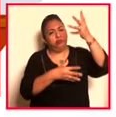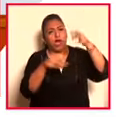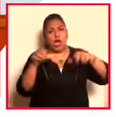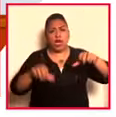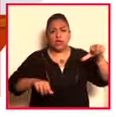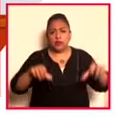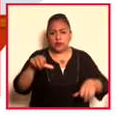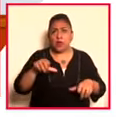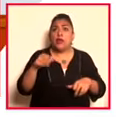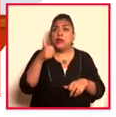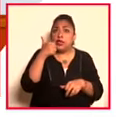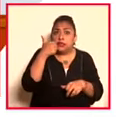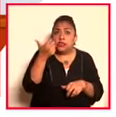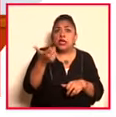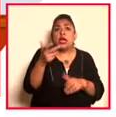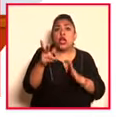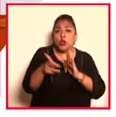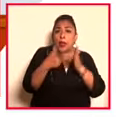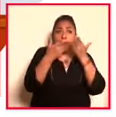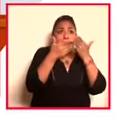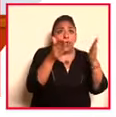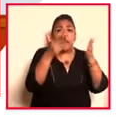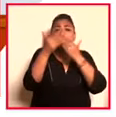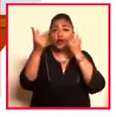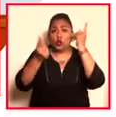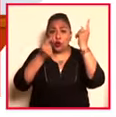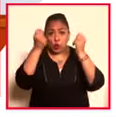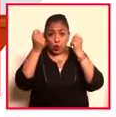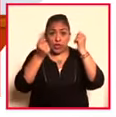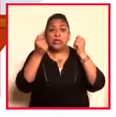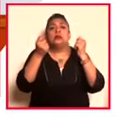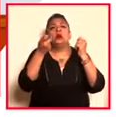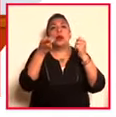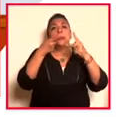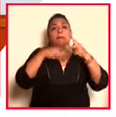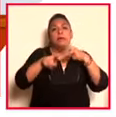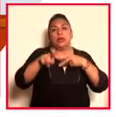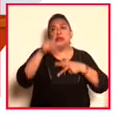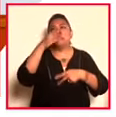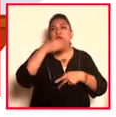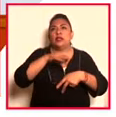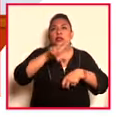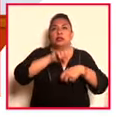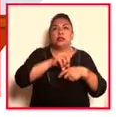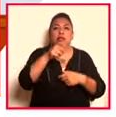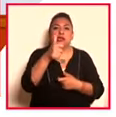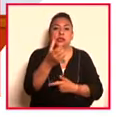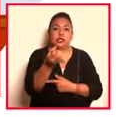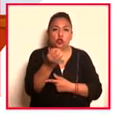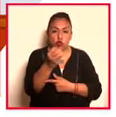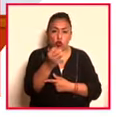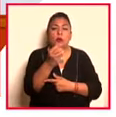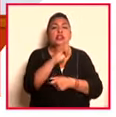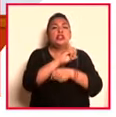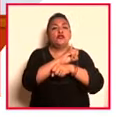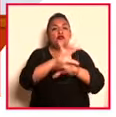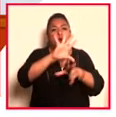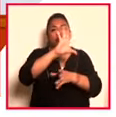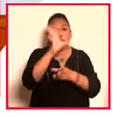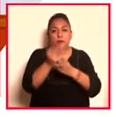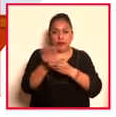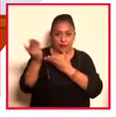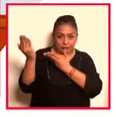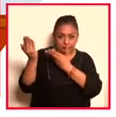además buscan reactivar al turismo. Esto arranca esta fiesta el 6 de octubre y aquí está la información